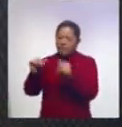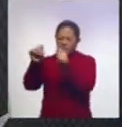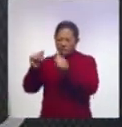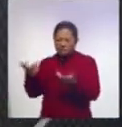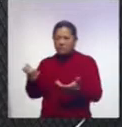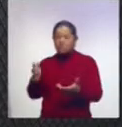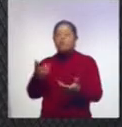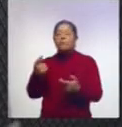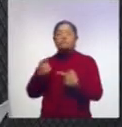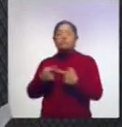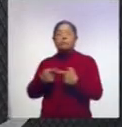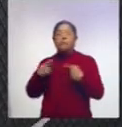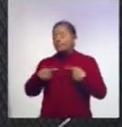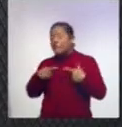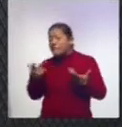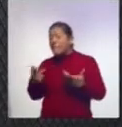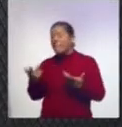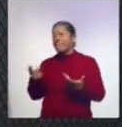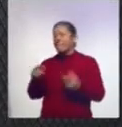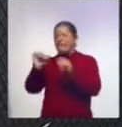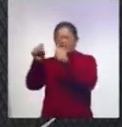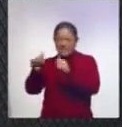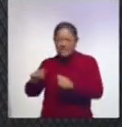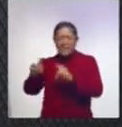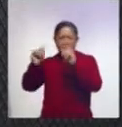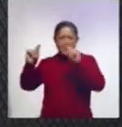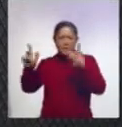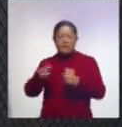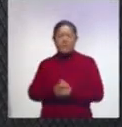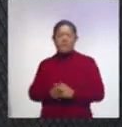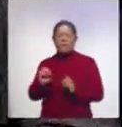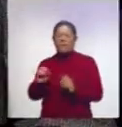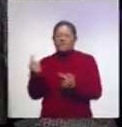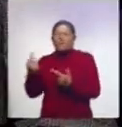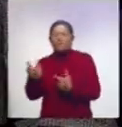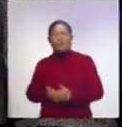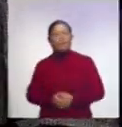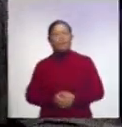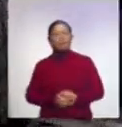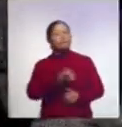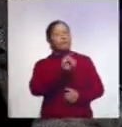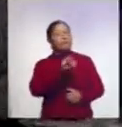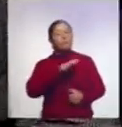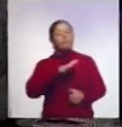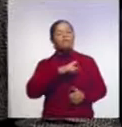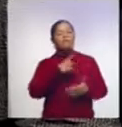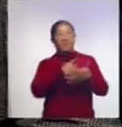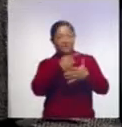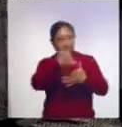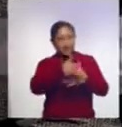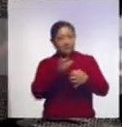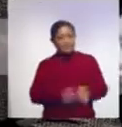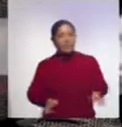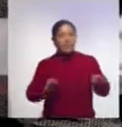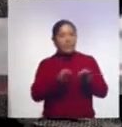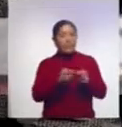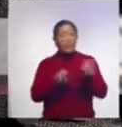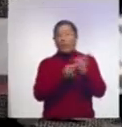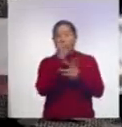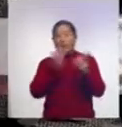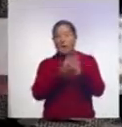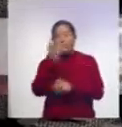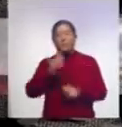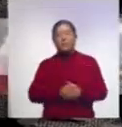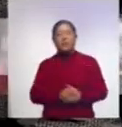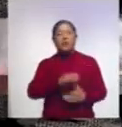algunos expositores, algunos artesanos tlaxcaltecas, ¿no es así? Sí, claro, va a haber proyectos importantes, innovadores. Todo